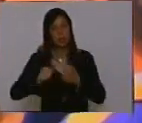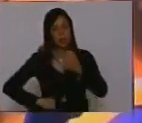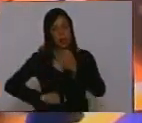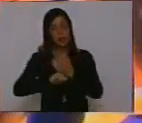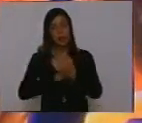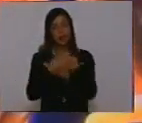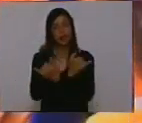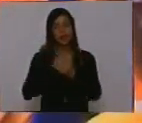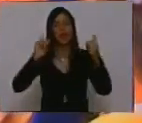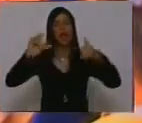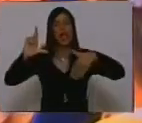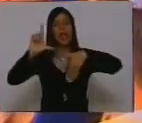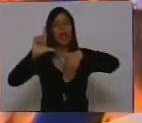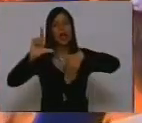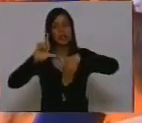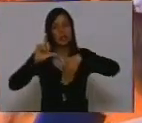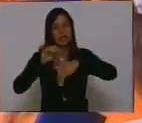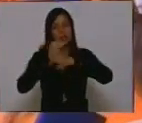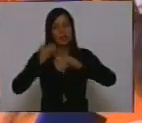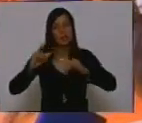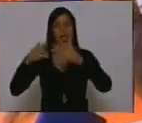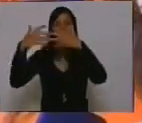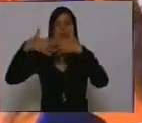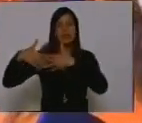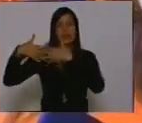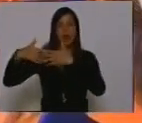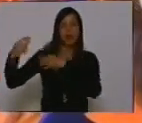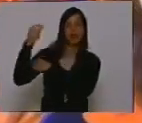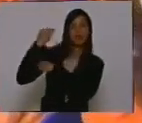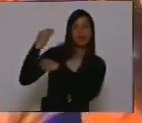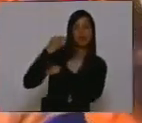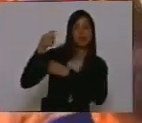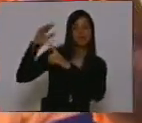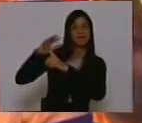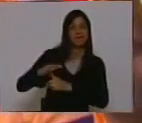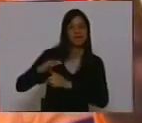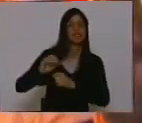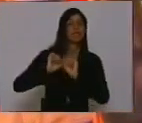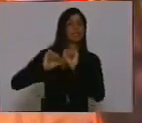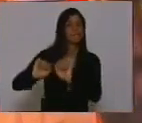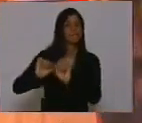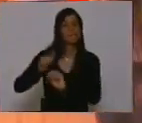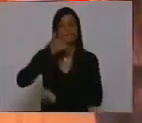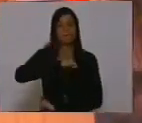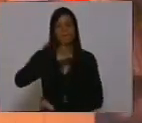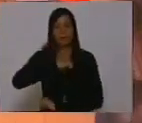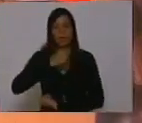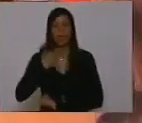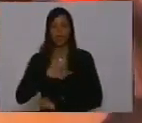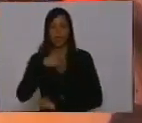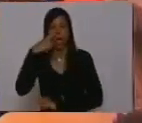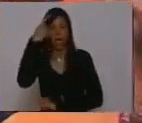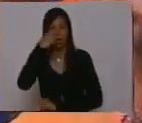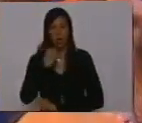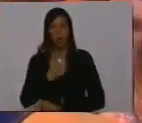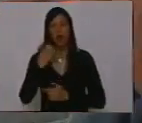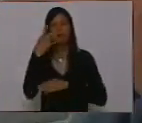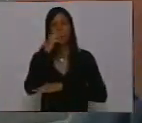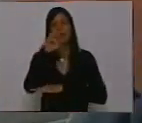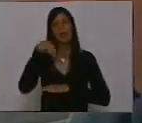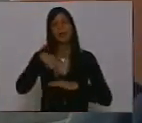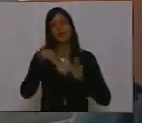emancipación latinoamericana asediada por el imperio estadounidense, reafirmando su convicción que con la Asamblea